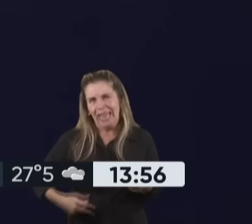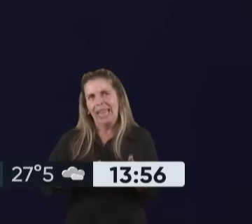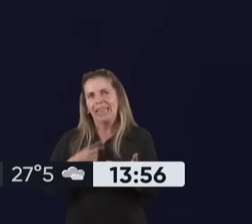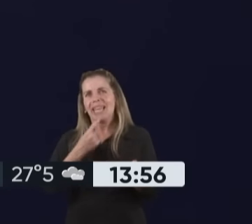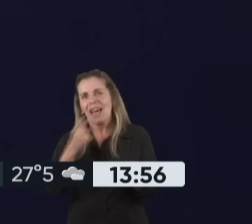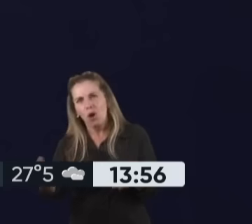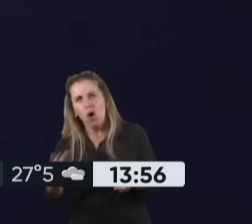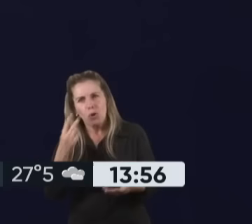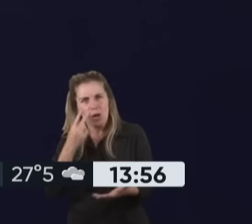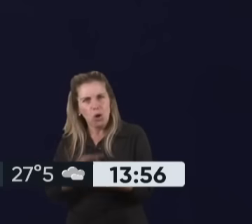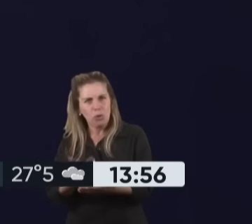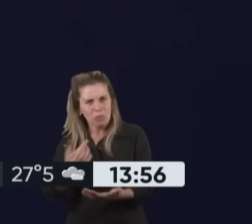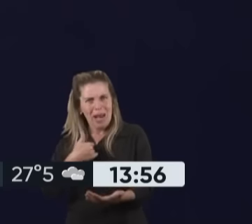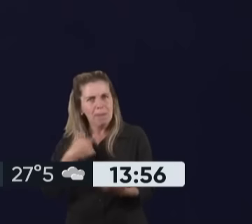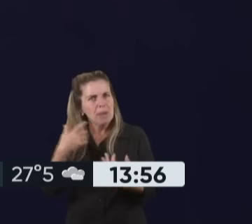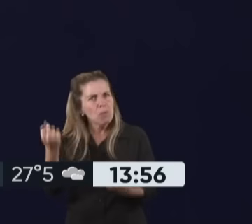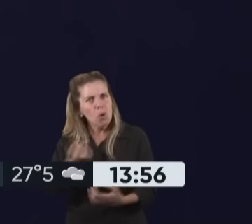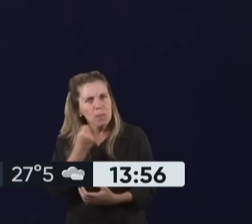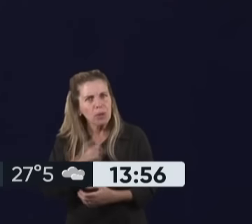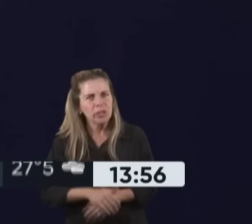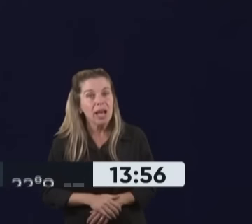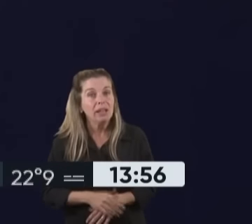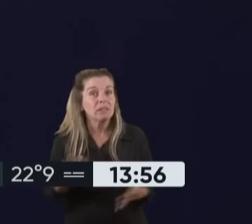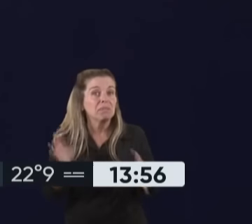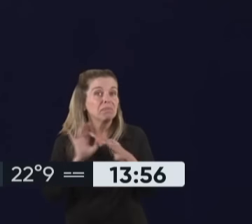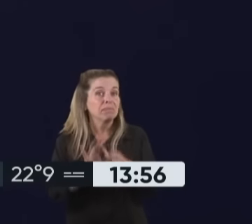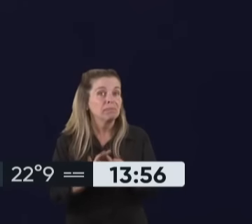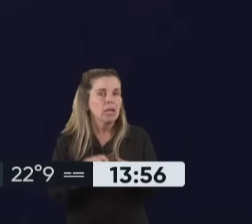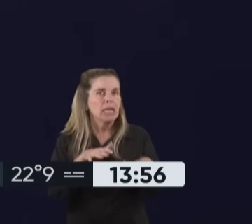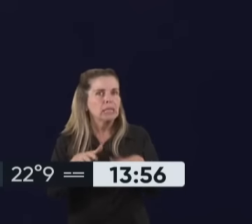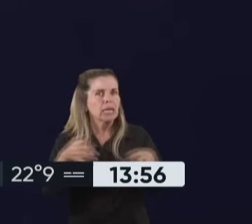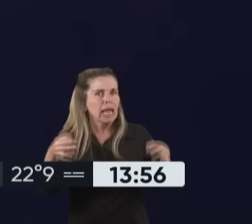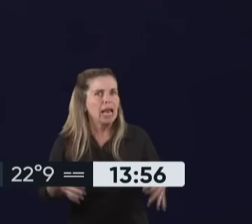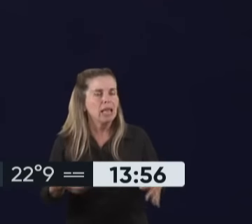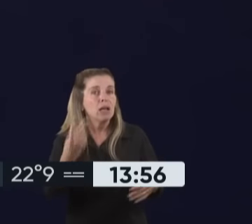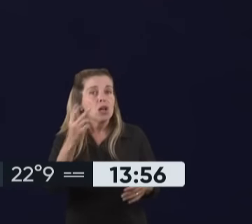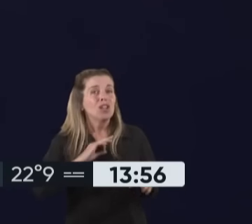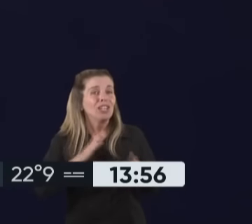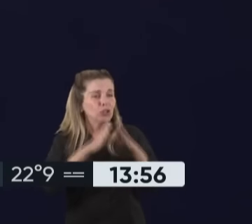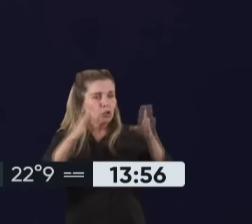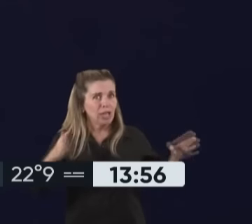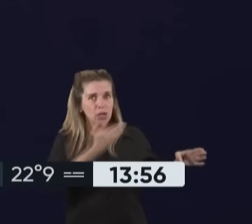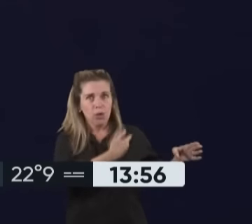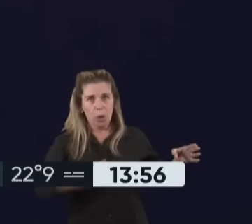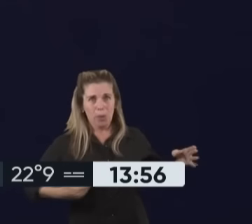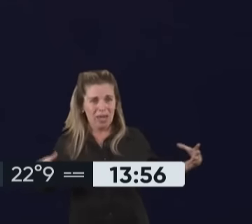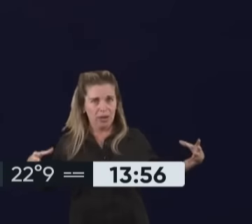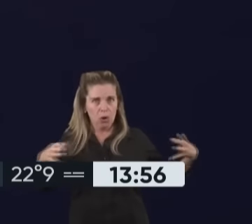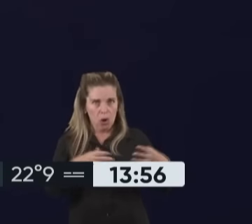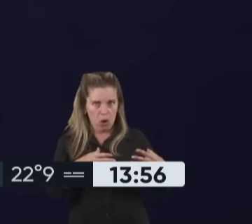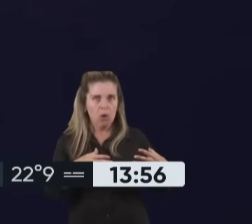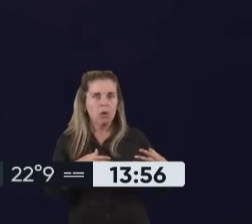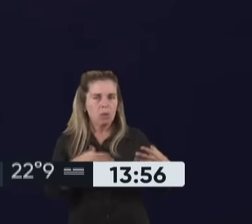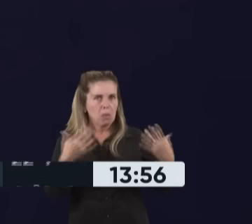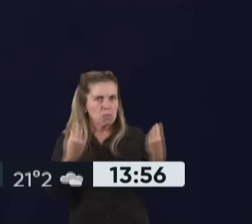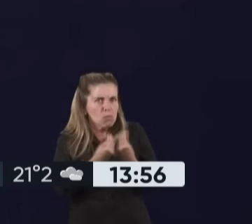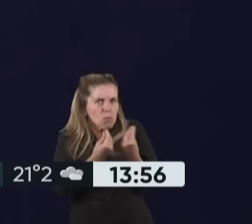con una realidad que en 2 años pudimos cambiar muy